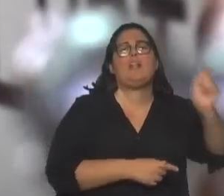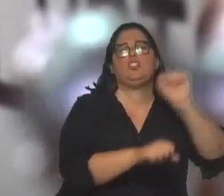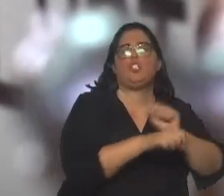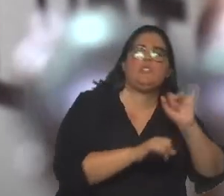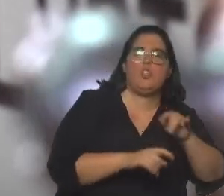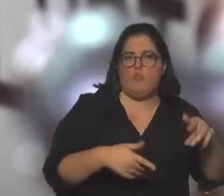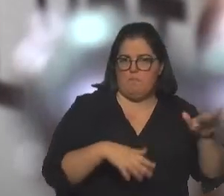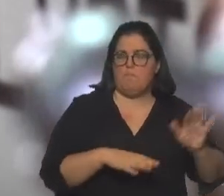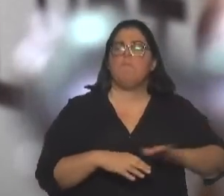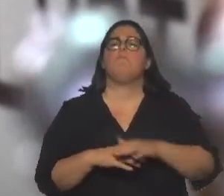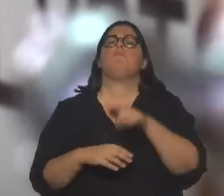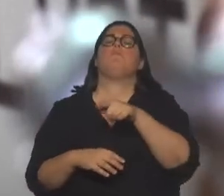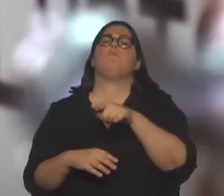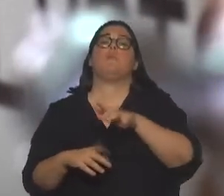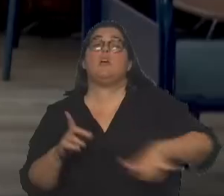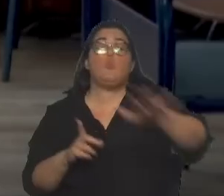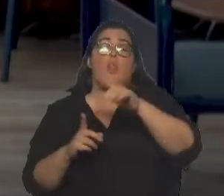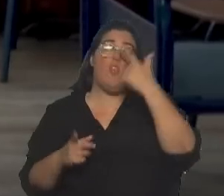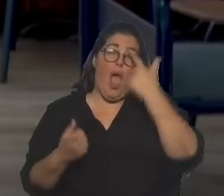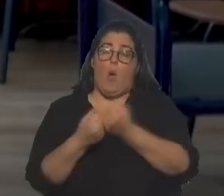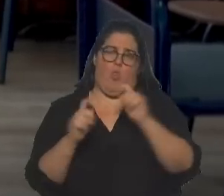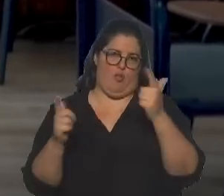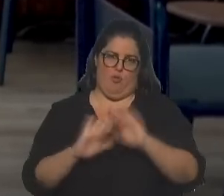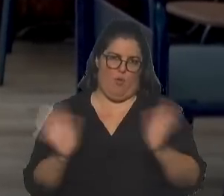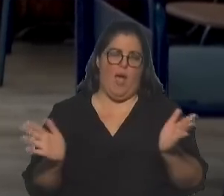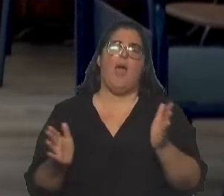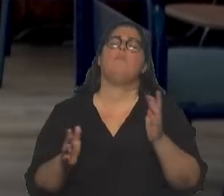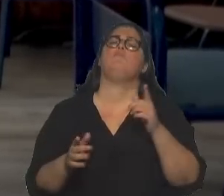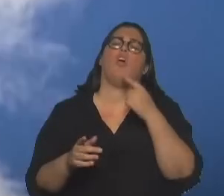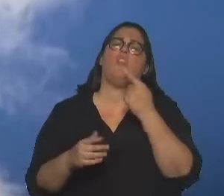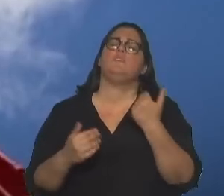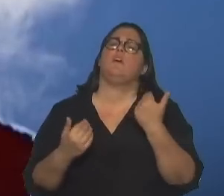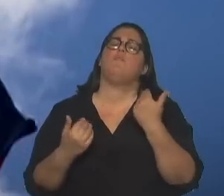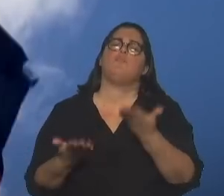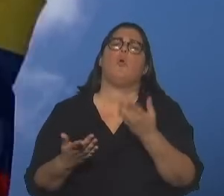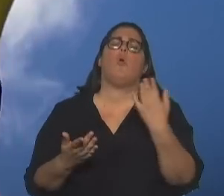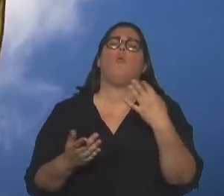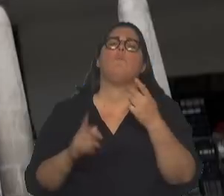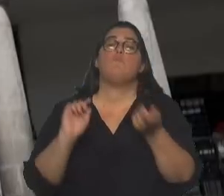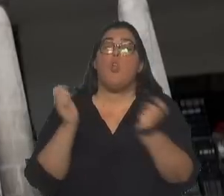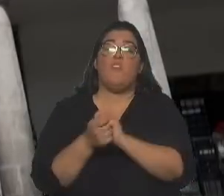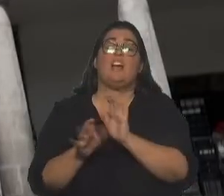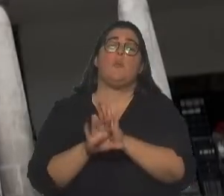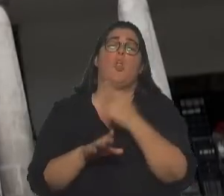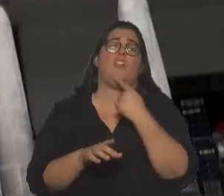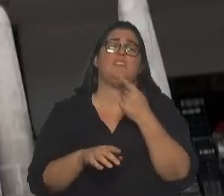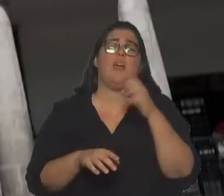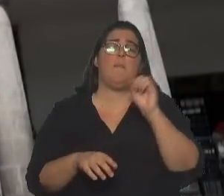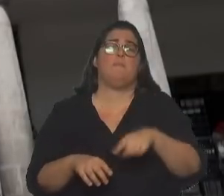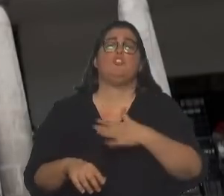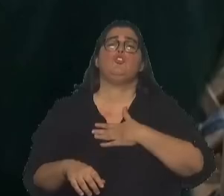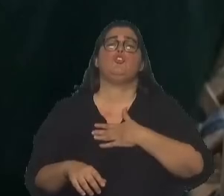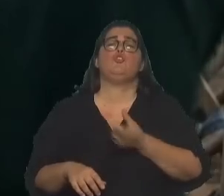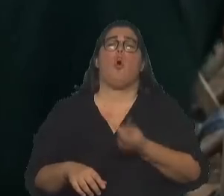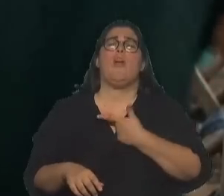La ciudadanía no acompañó esta idea del gobierno y se inclinó por quienes sostienen que la modificación menoscaba la soberanía nacional y reclama un